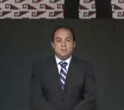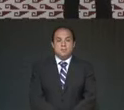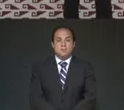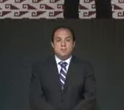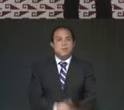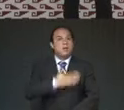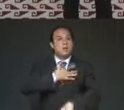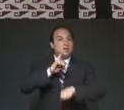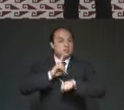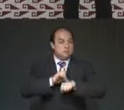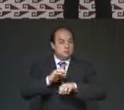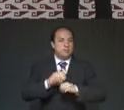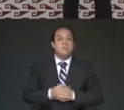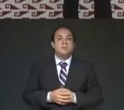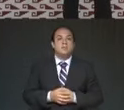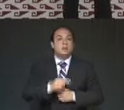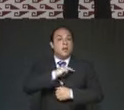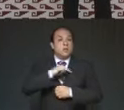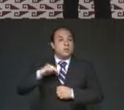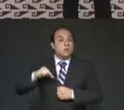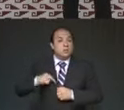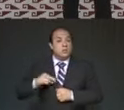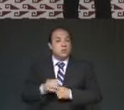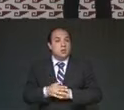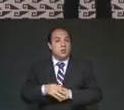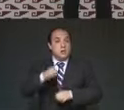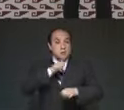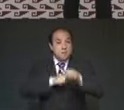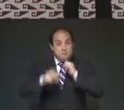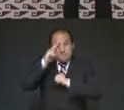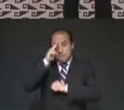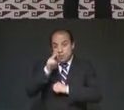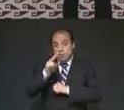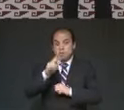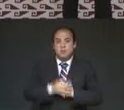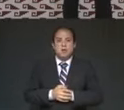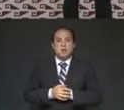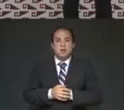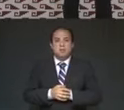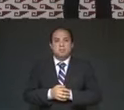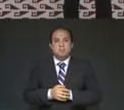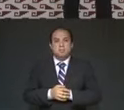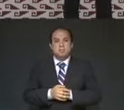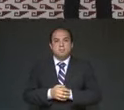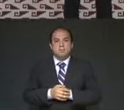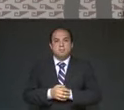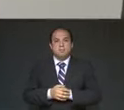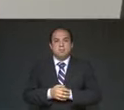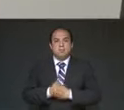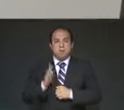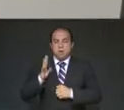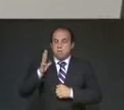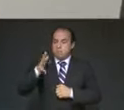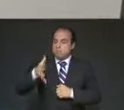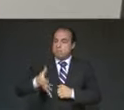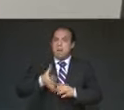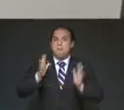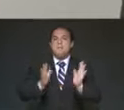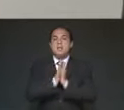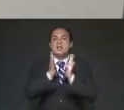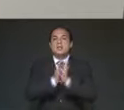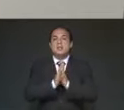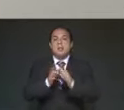Buenos días. Bueno, para nosotros como empresa mexicana es un honor enorme el haber participado en el desarrollo